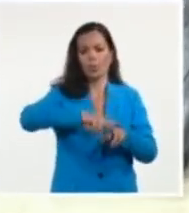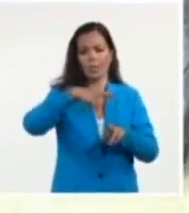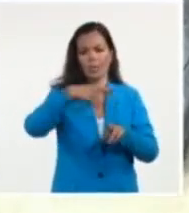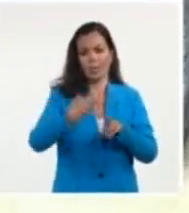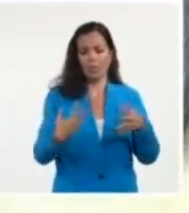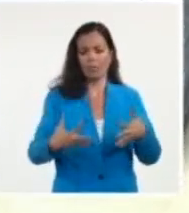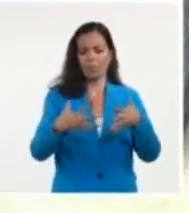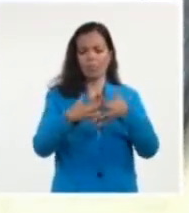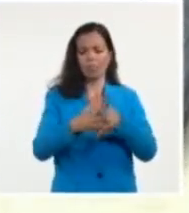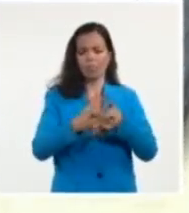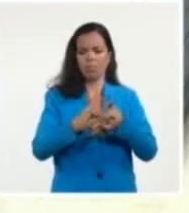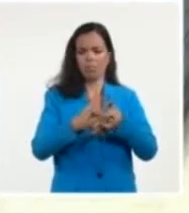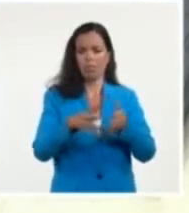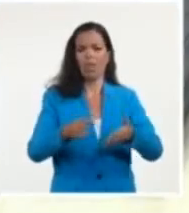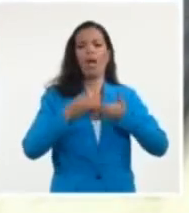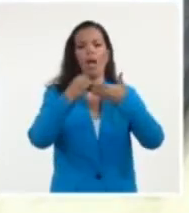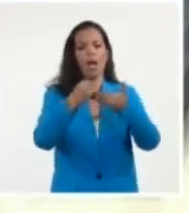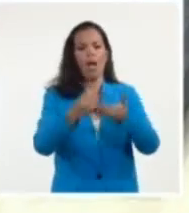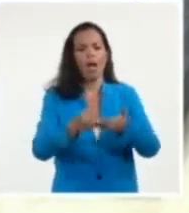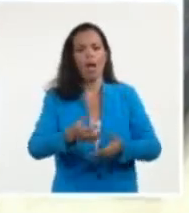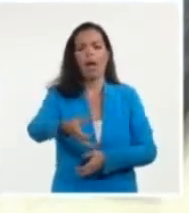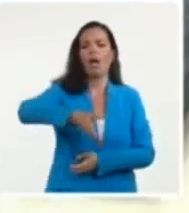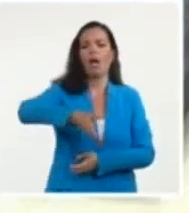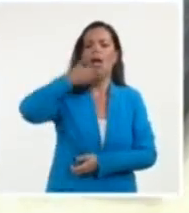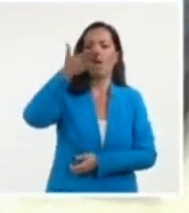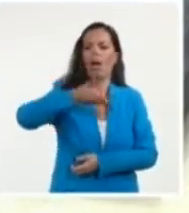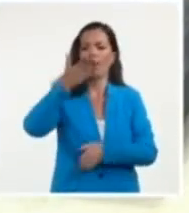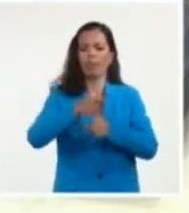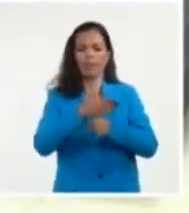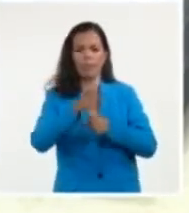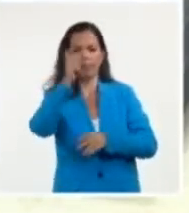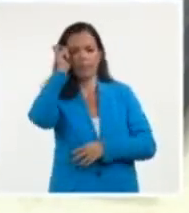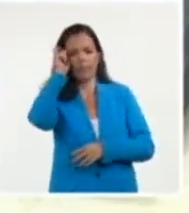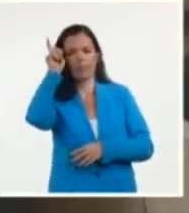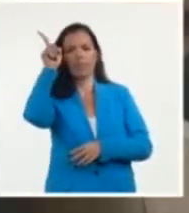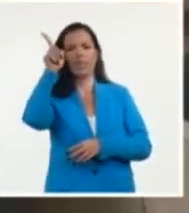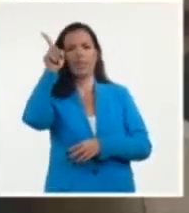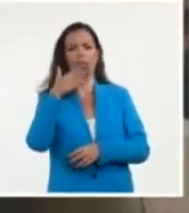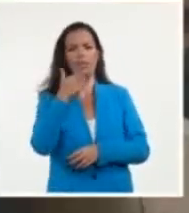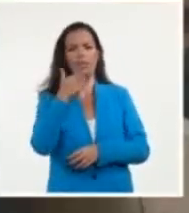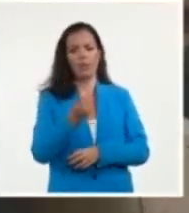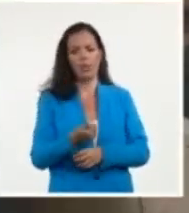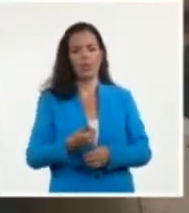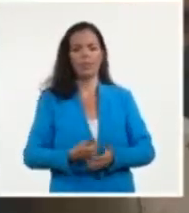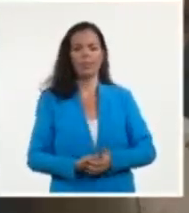aportan conocimientos, experiencias y perspectivas para propiciar el consenso popular.